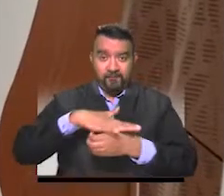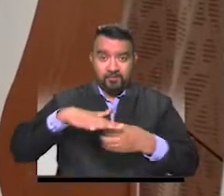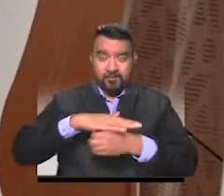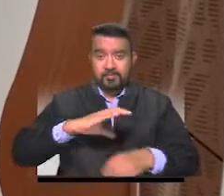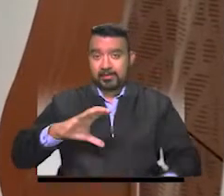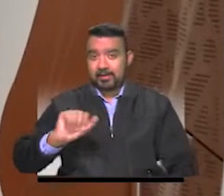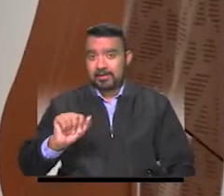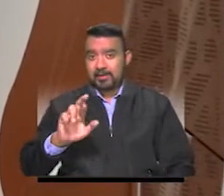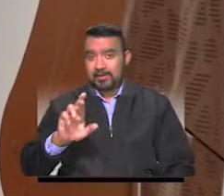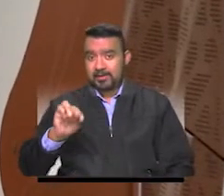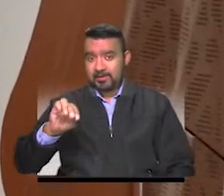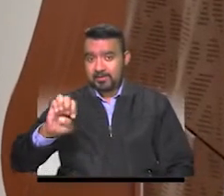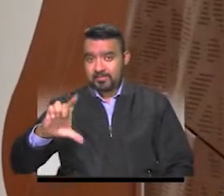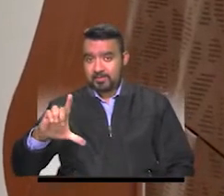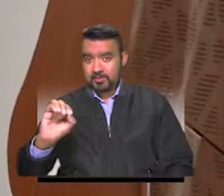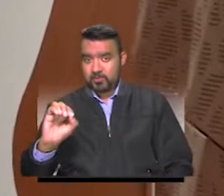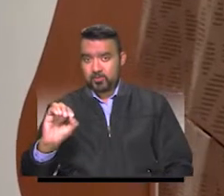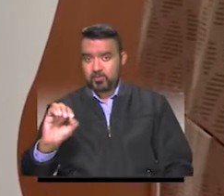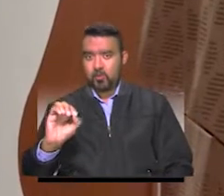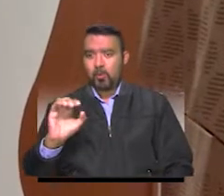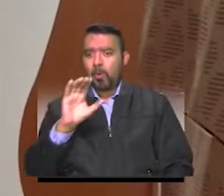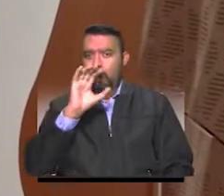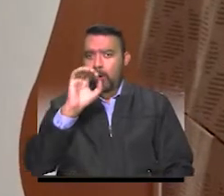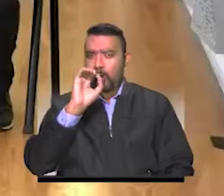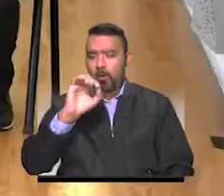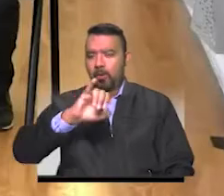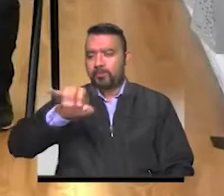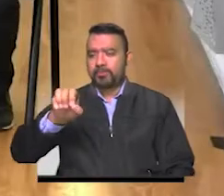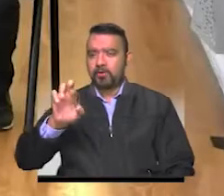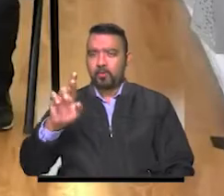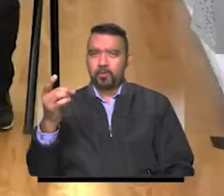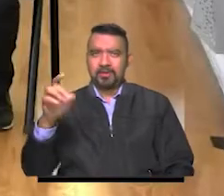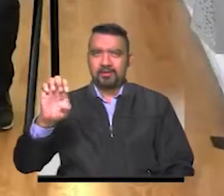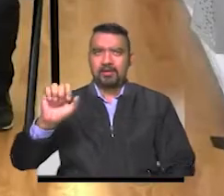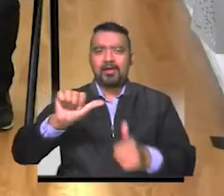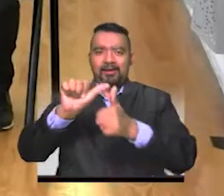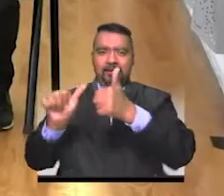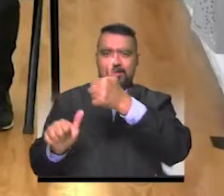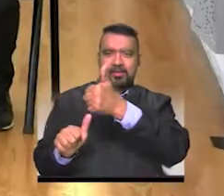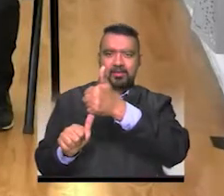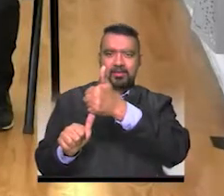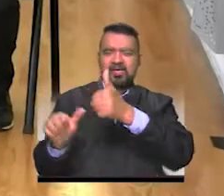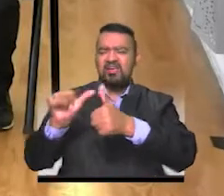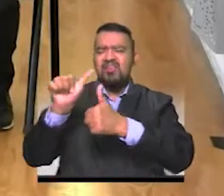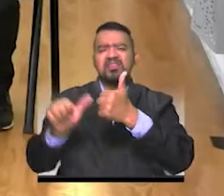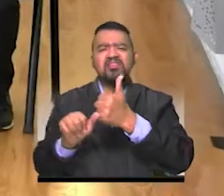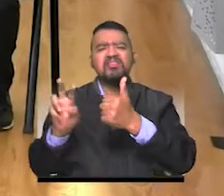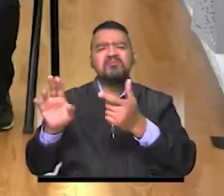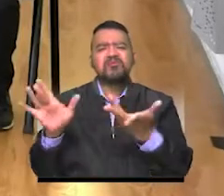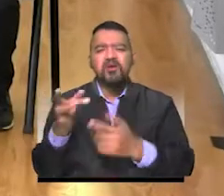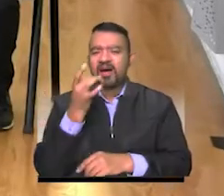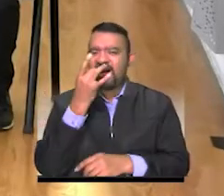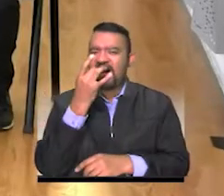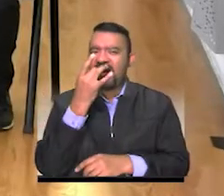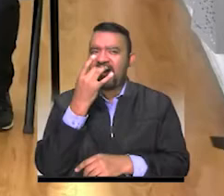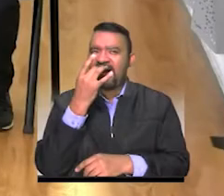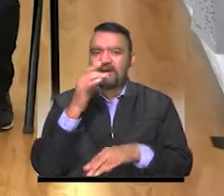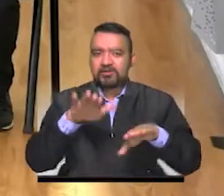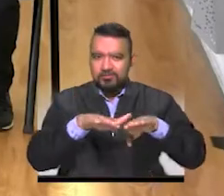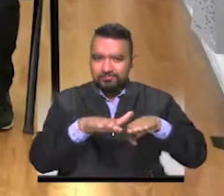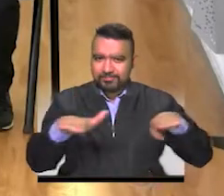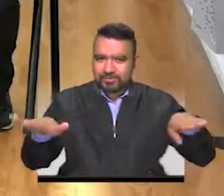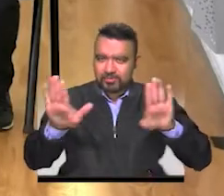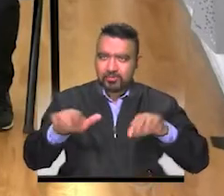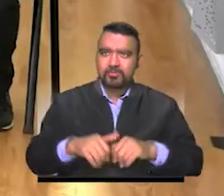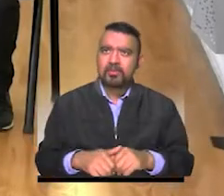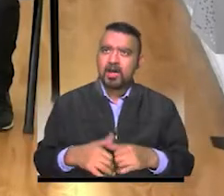Santa María, y nos acompaña Jorge Alberto González, quien es el gerente de la empresa de metálicos. Jorge, quiero que seas tú el que le cuente